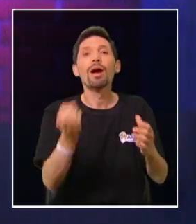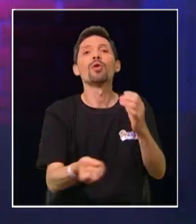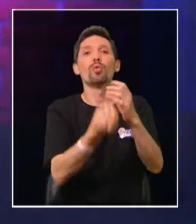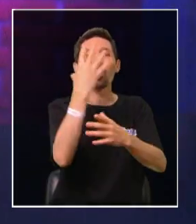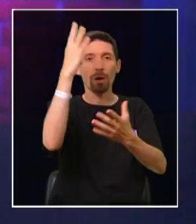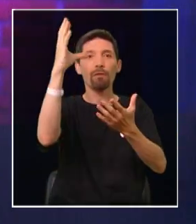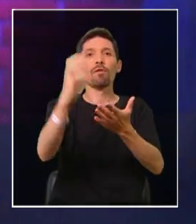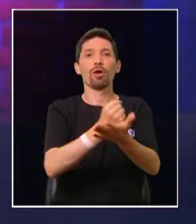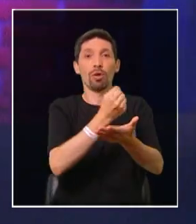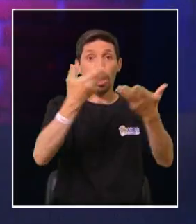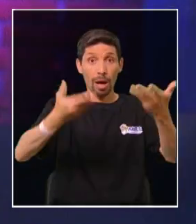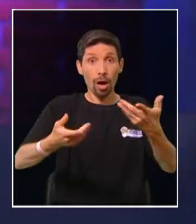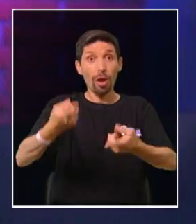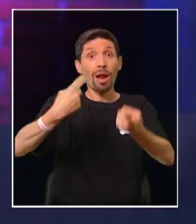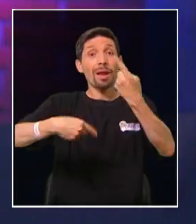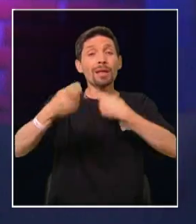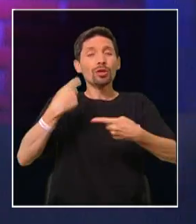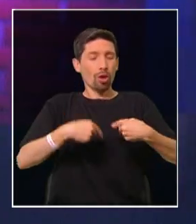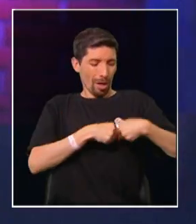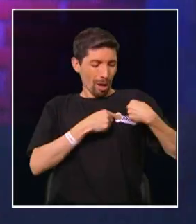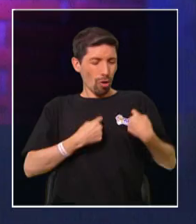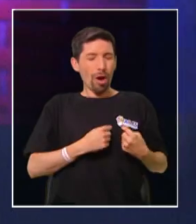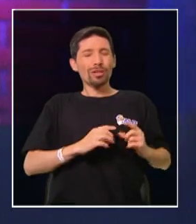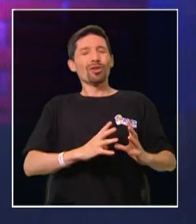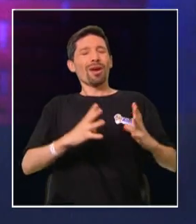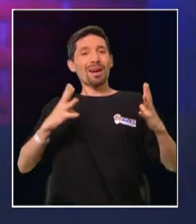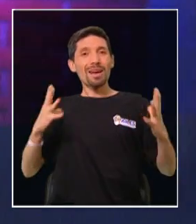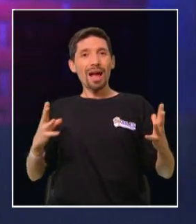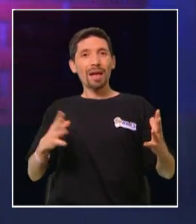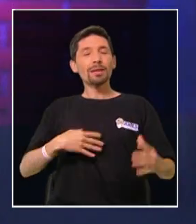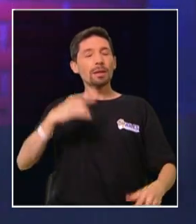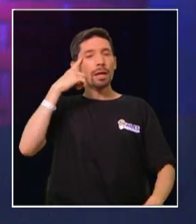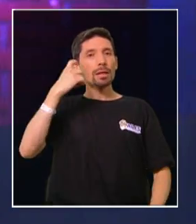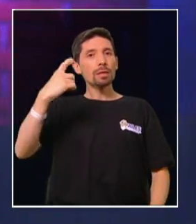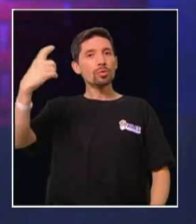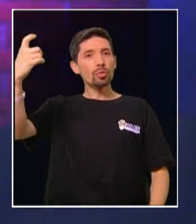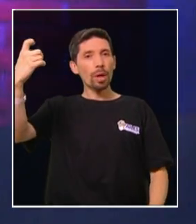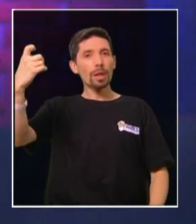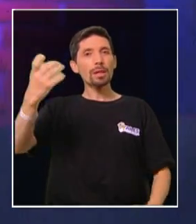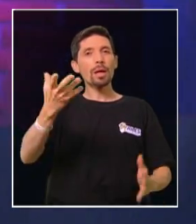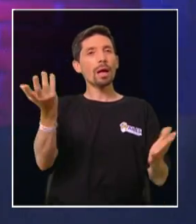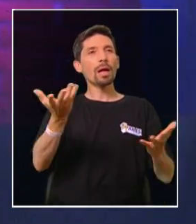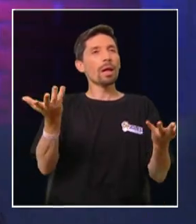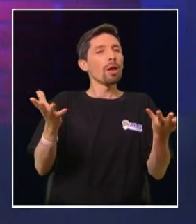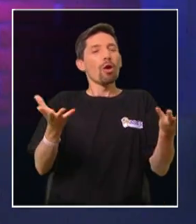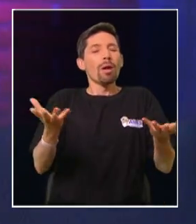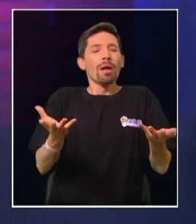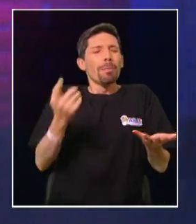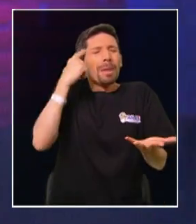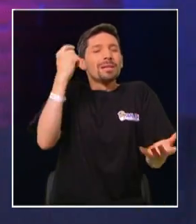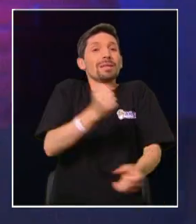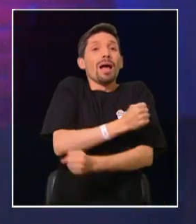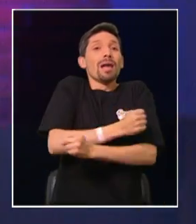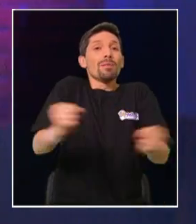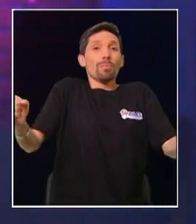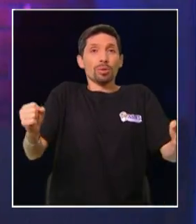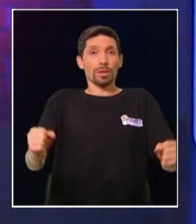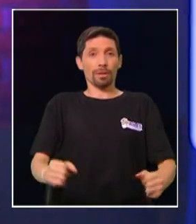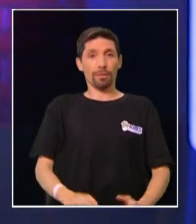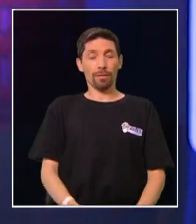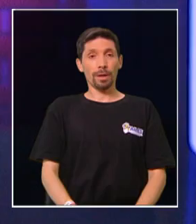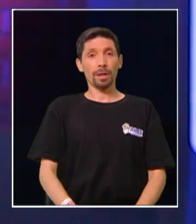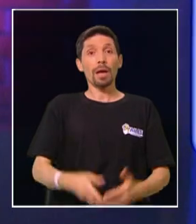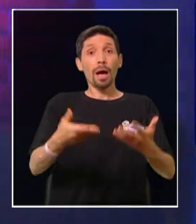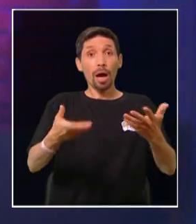siguiente es la historia de un corazón gigante que sueña lo que parece imposible. En